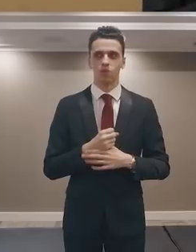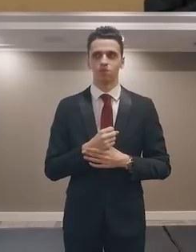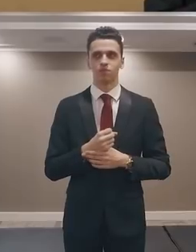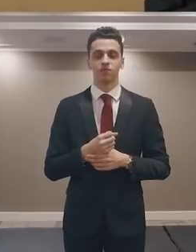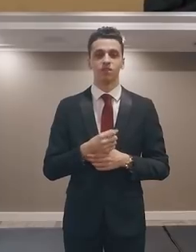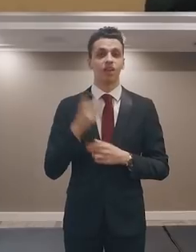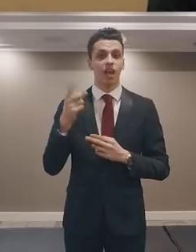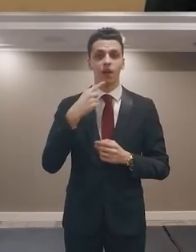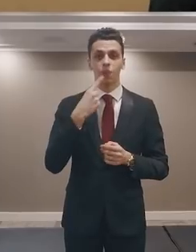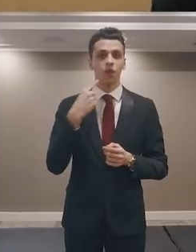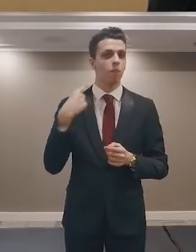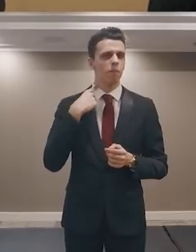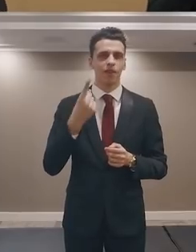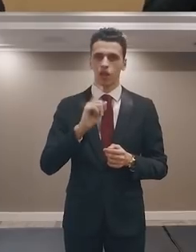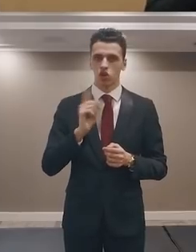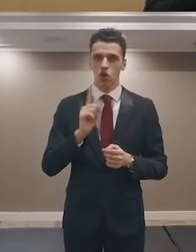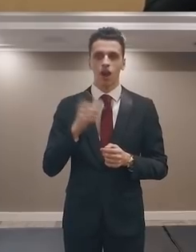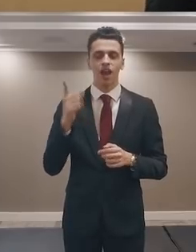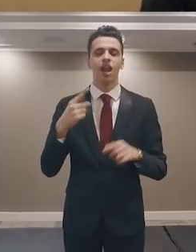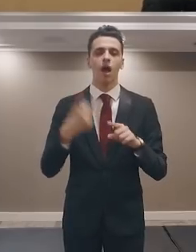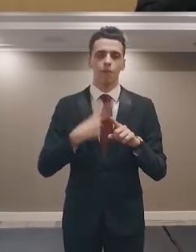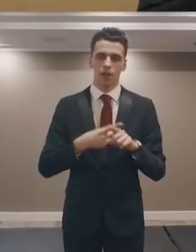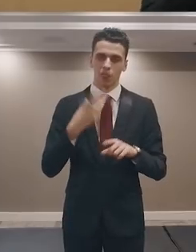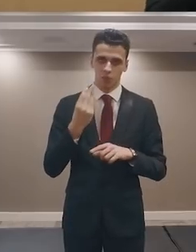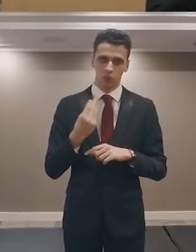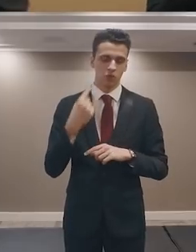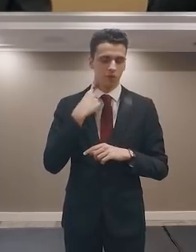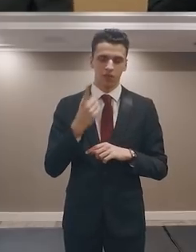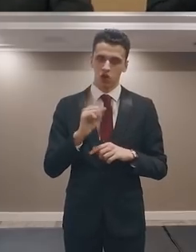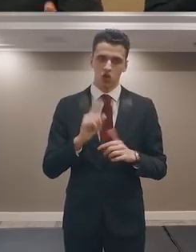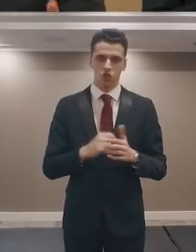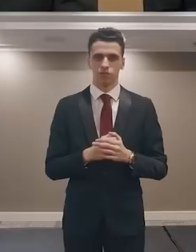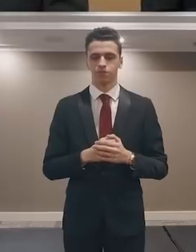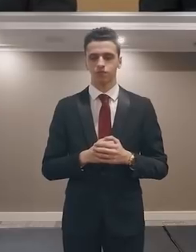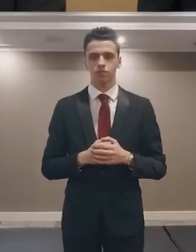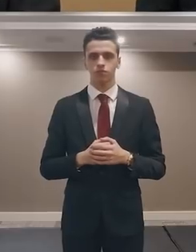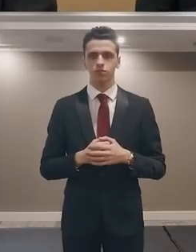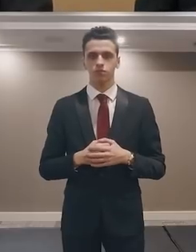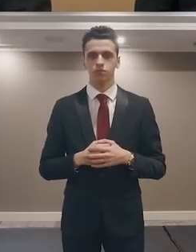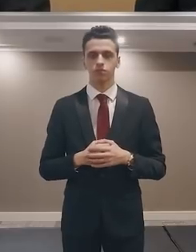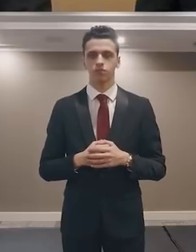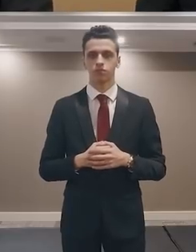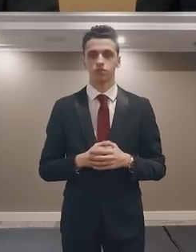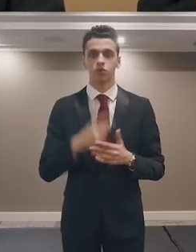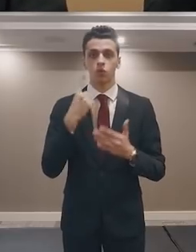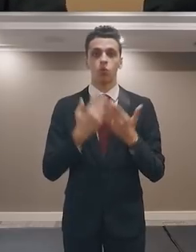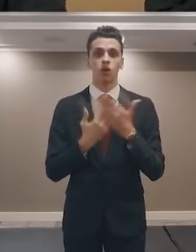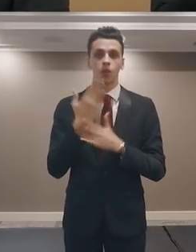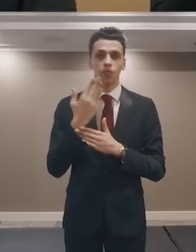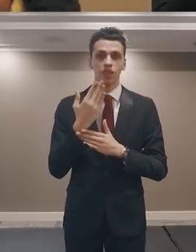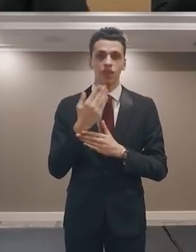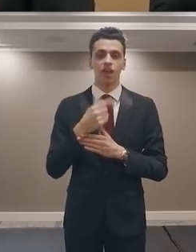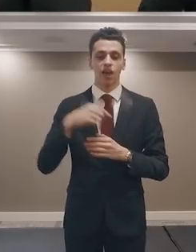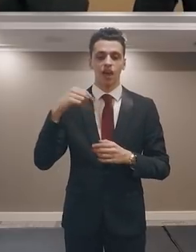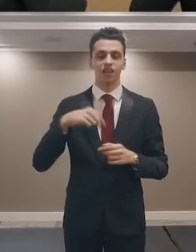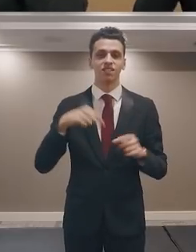sino que he aprendido la realidad es que todo esto al final siempre sacas lo positivo y un día llegó a mí un negocio un proyecto